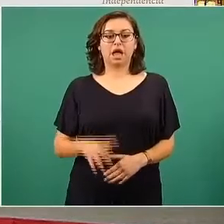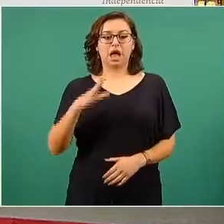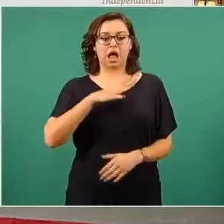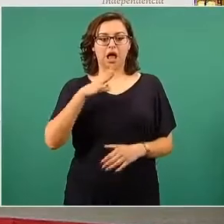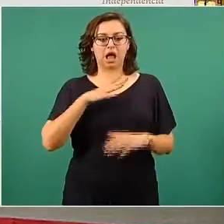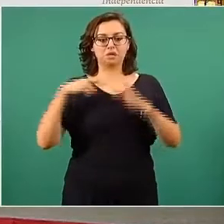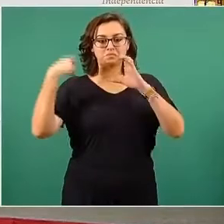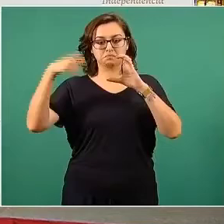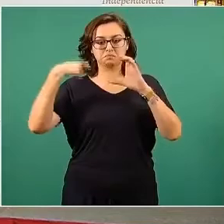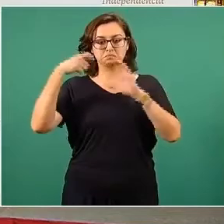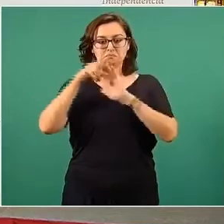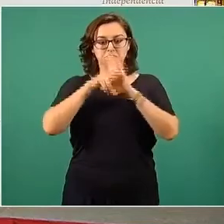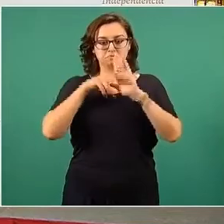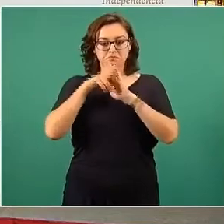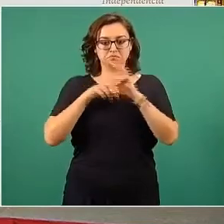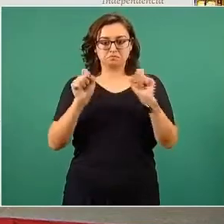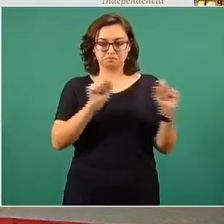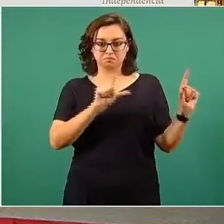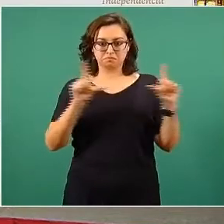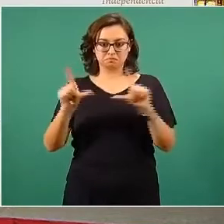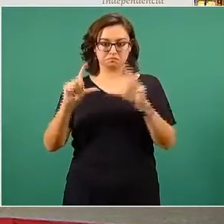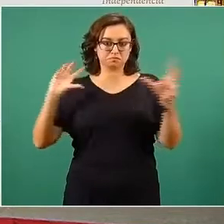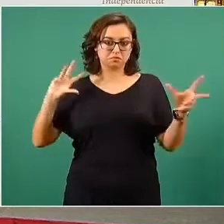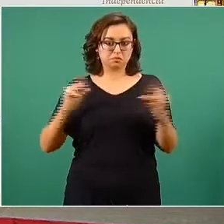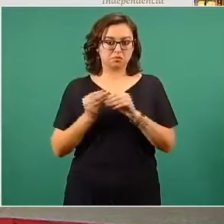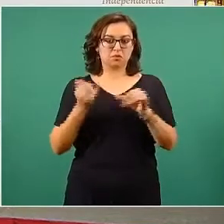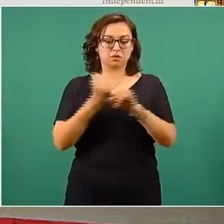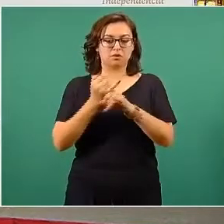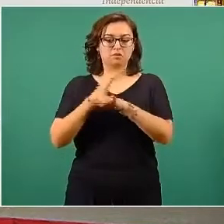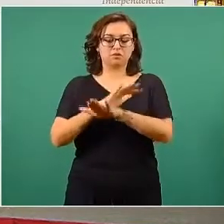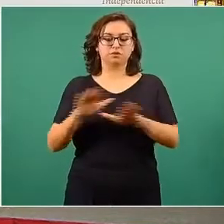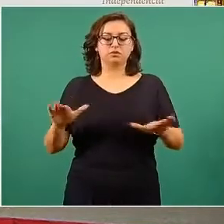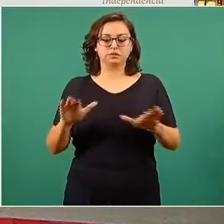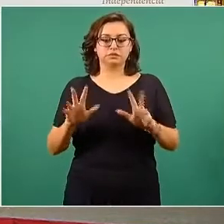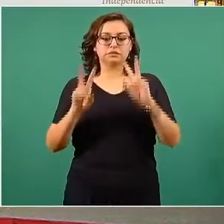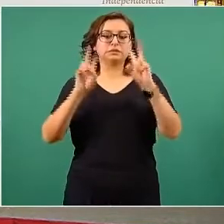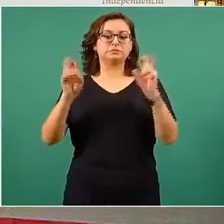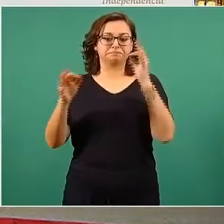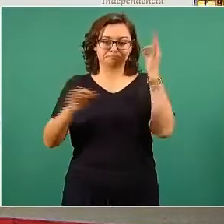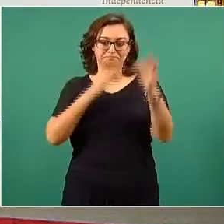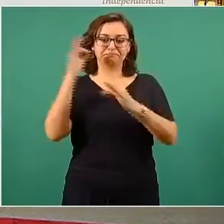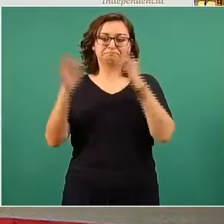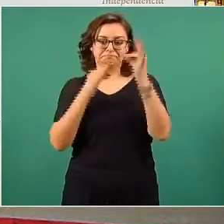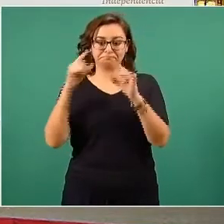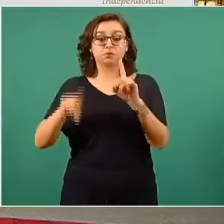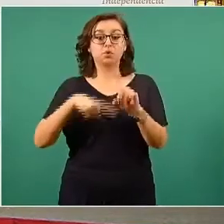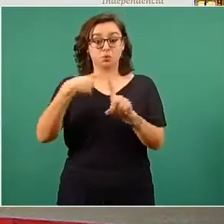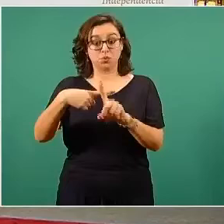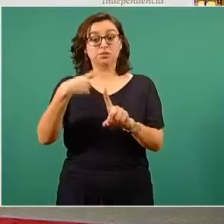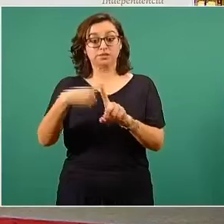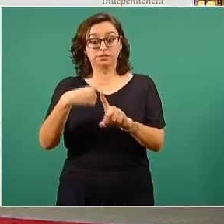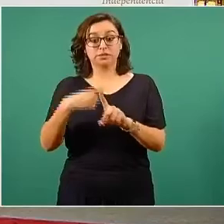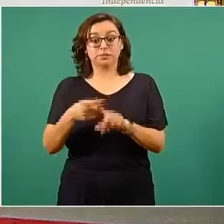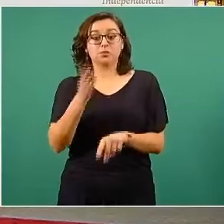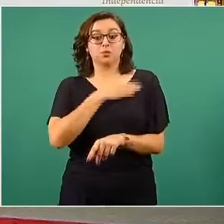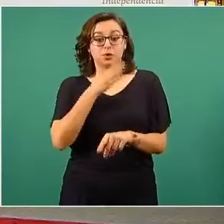vamos a ver el video que resume lo que acabamos de informar sobre esta noticia, que siempre es muy positiva, siempre es muy positivo que lleguen vacunas